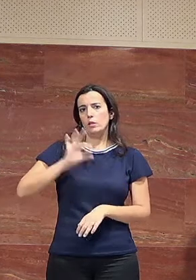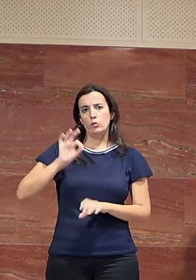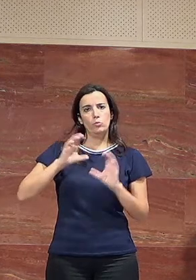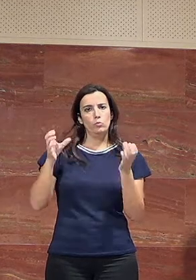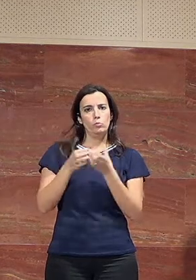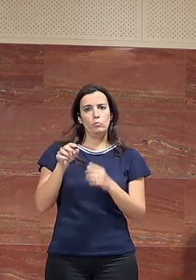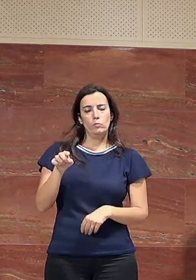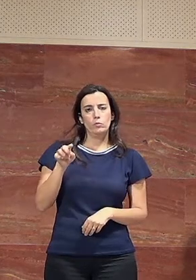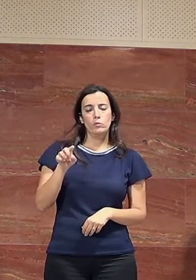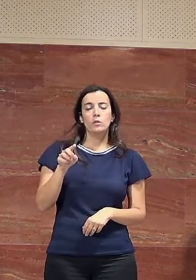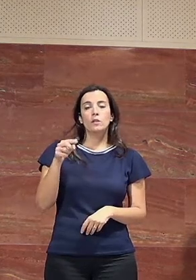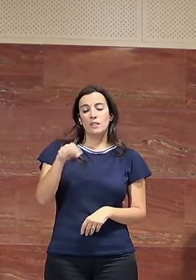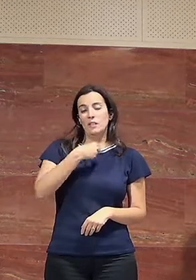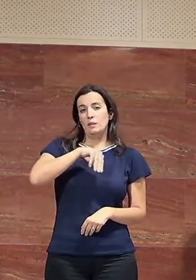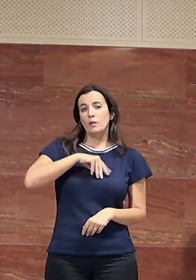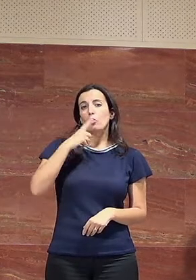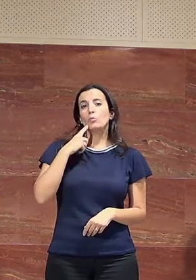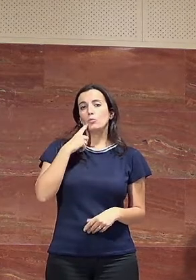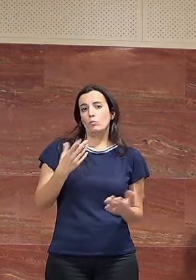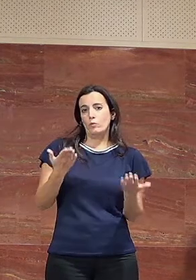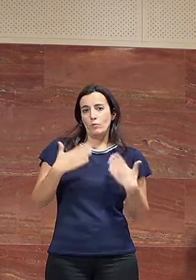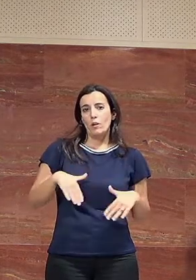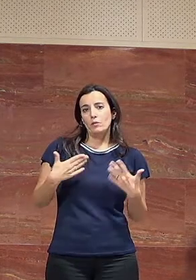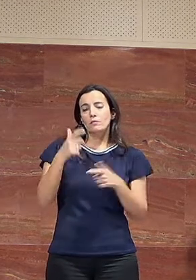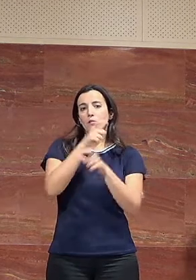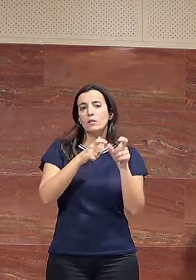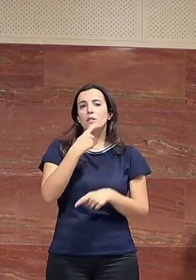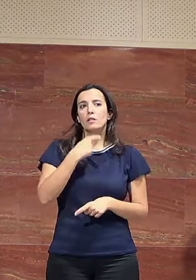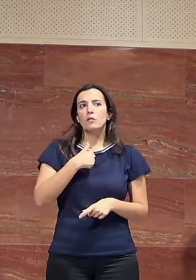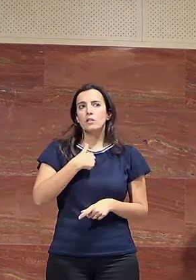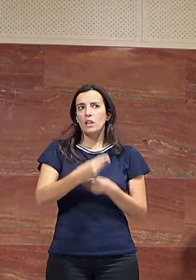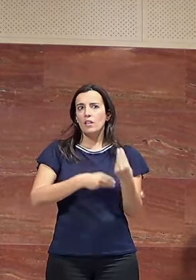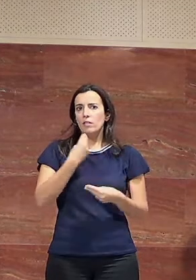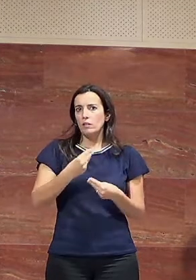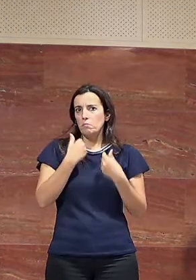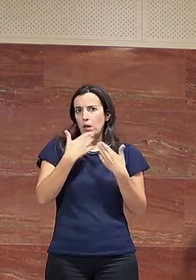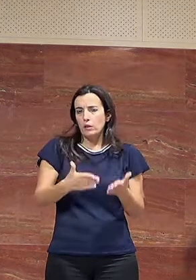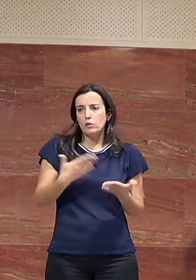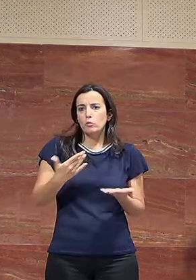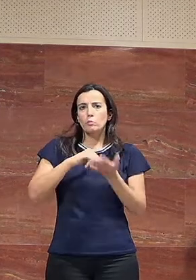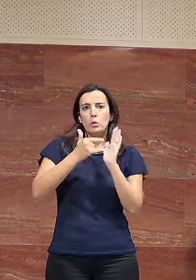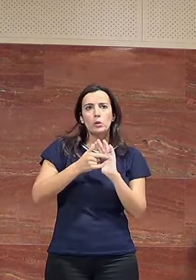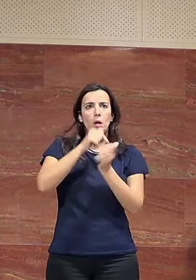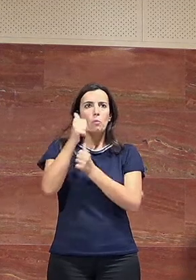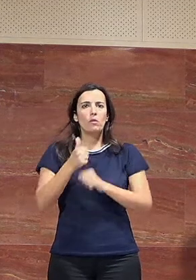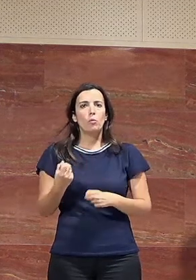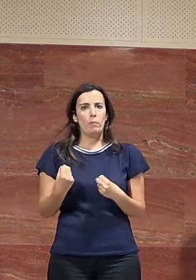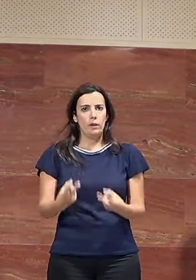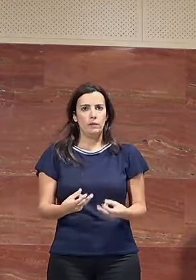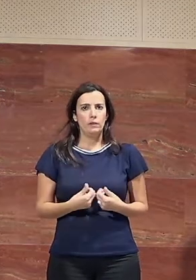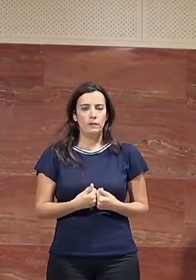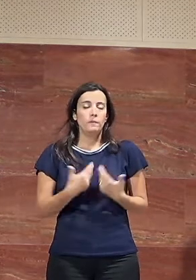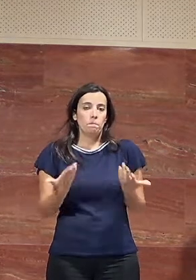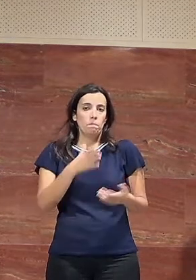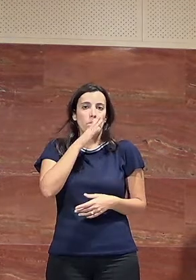aquí en España, como tenemos poca costumbre, nos pregunta la gente, bueno, pero si podemos hacer lo que nos da la gana, ¿para qué hay una metodología y para qué hay un modelo? Hombre, pues por la misma razón de